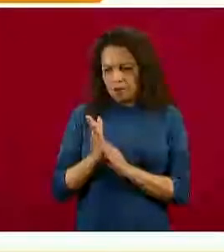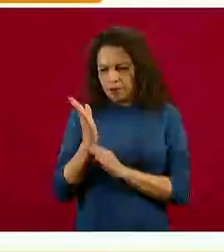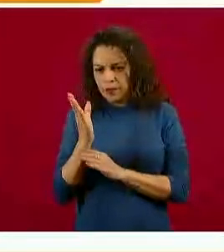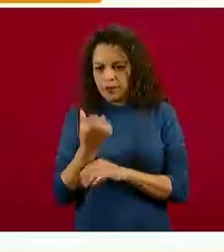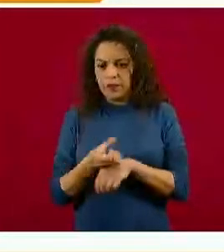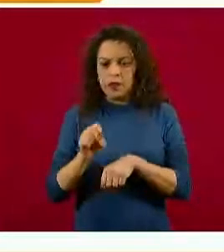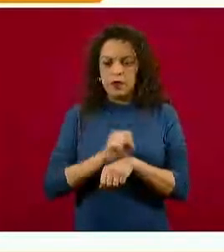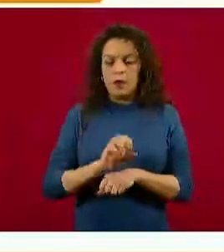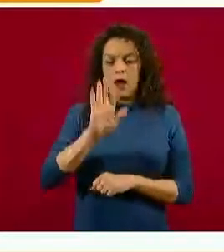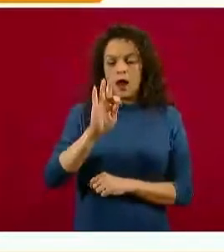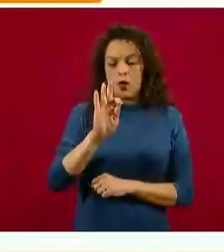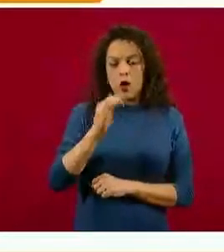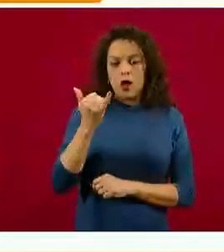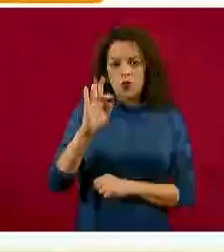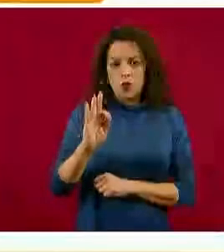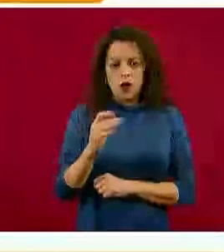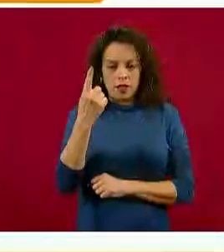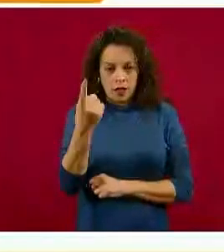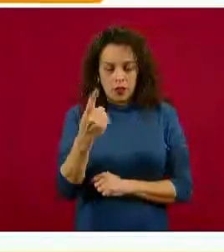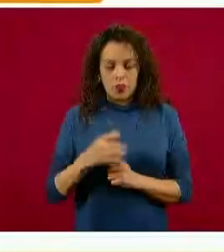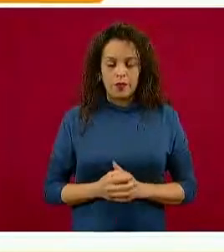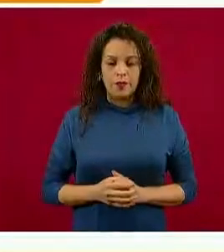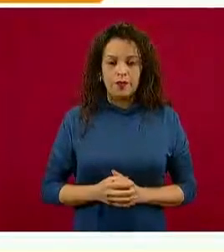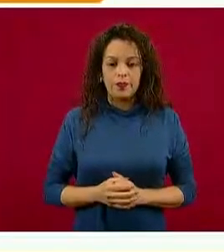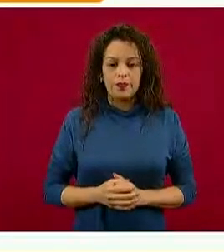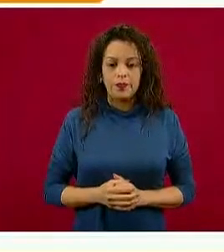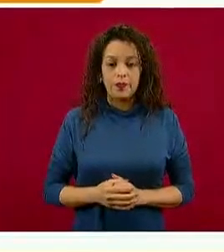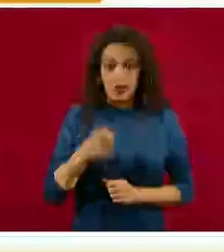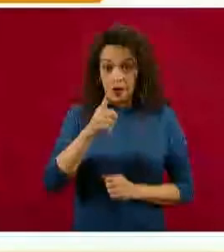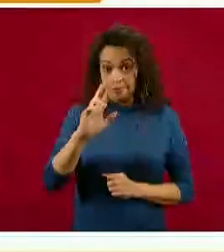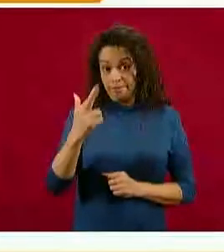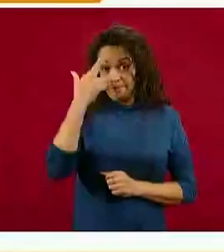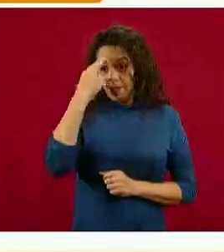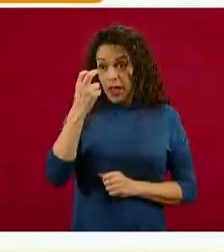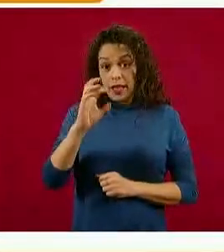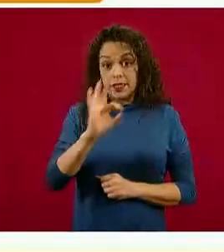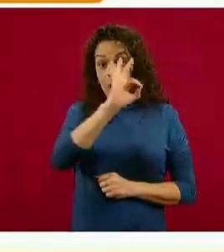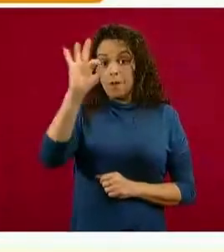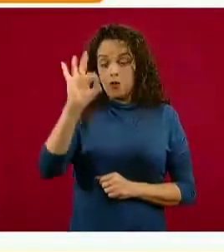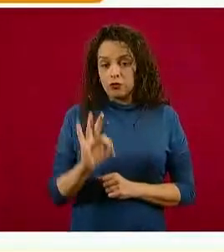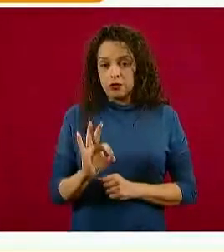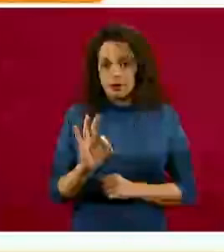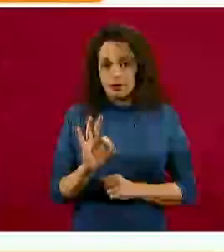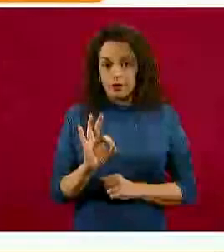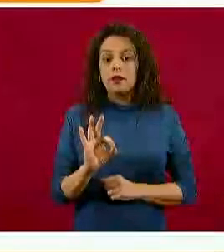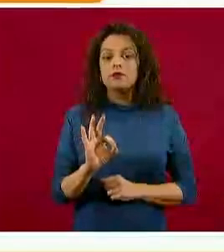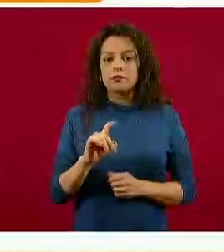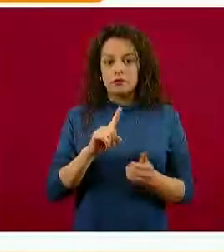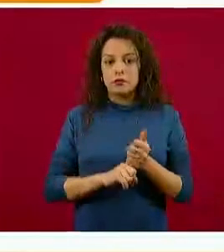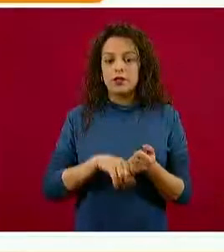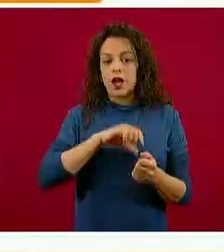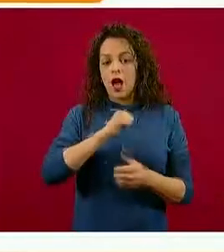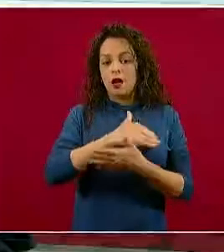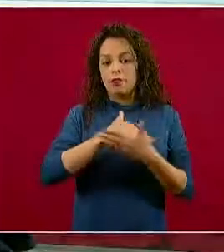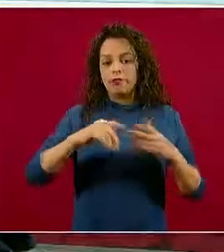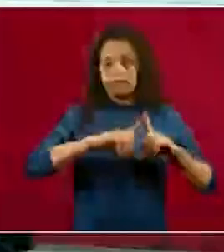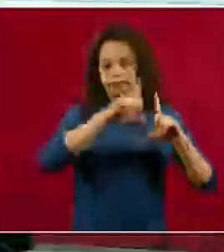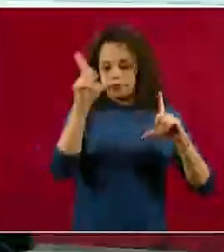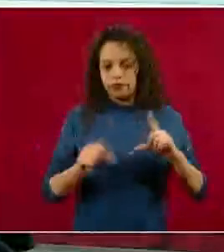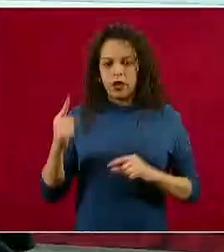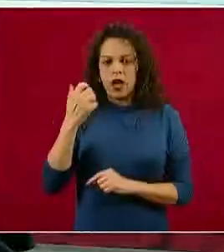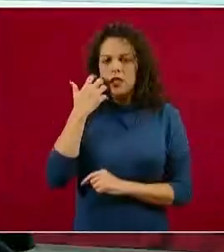40 y 41, y esto a su vez, recordando que este porcentaje de positividad es la media nacional, es decir,